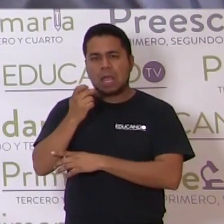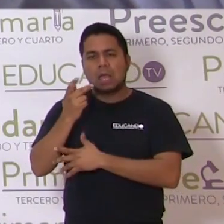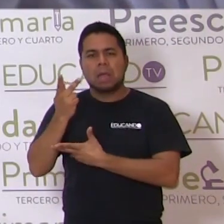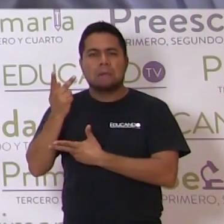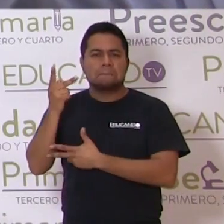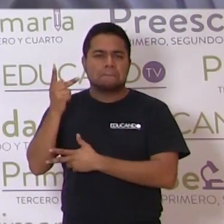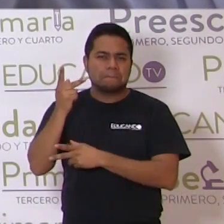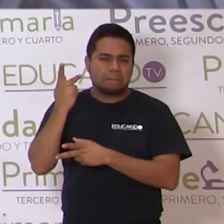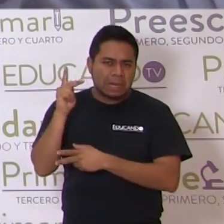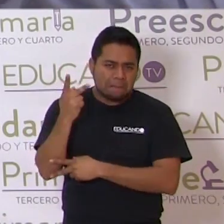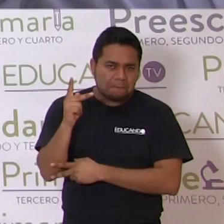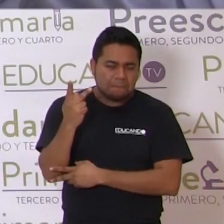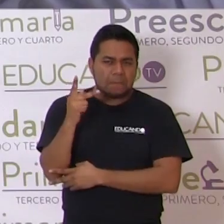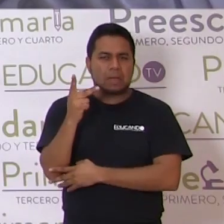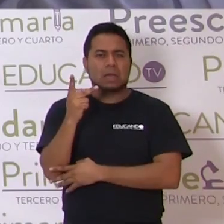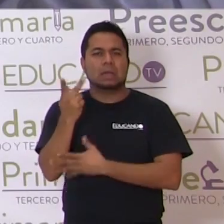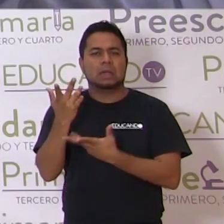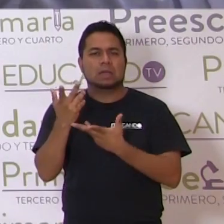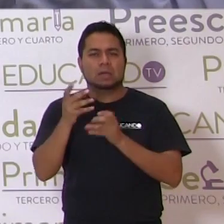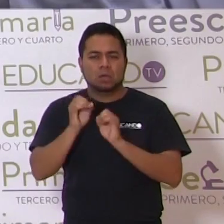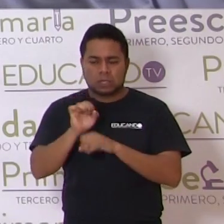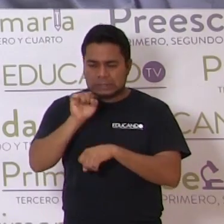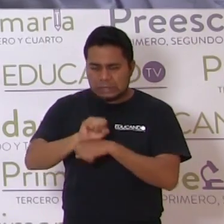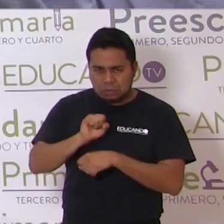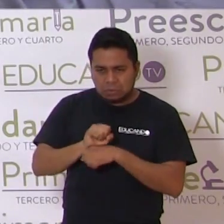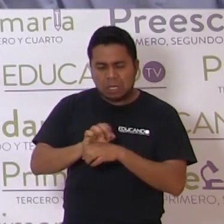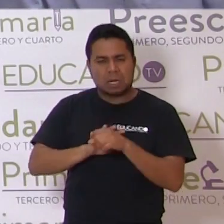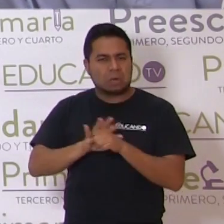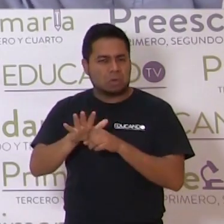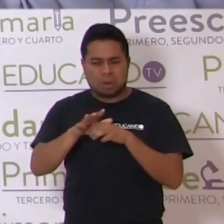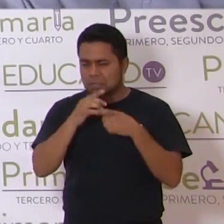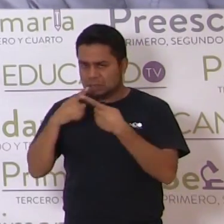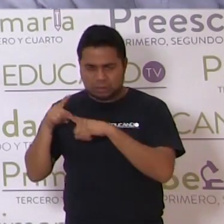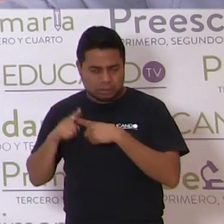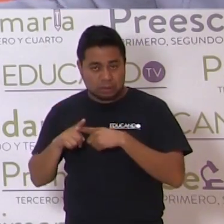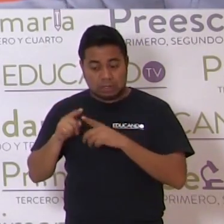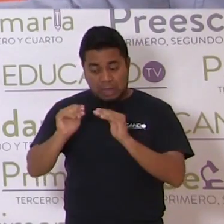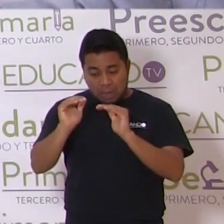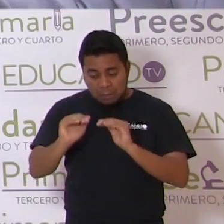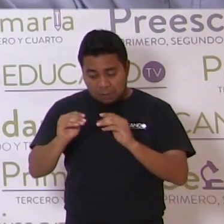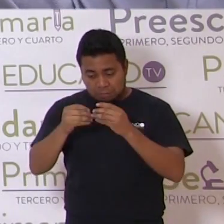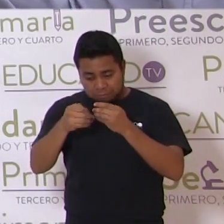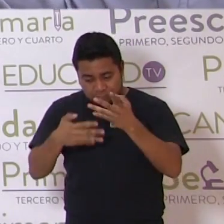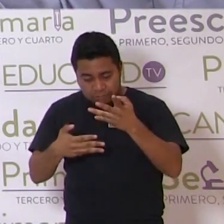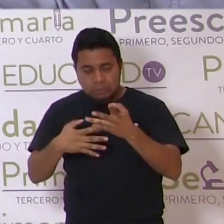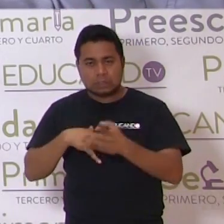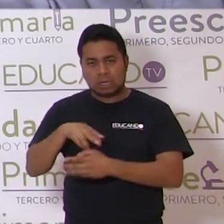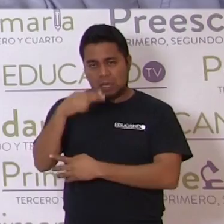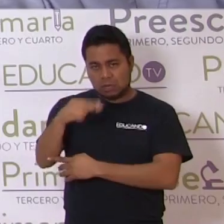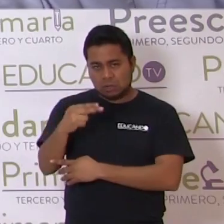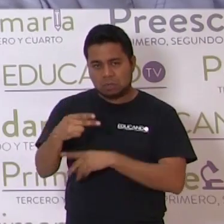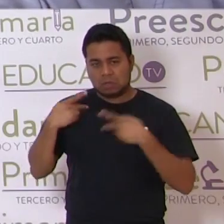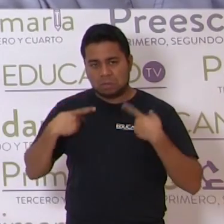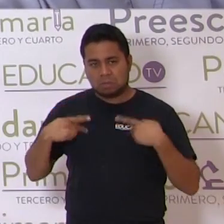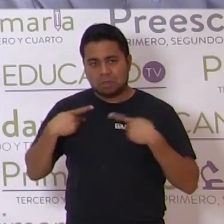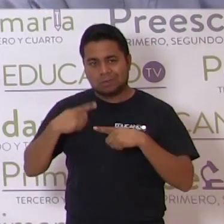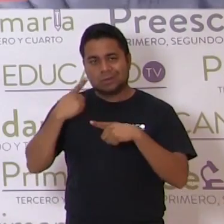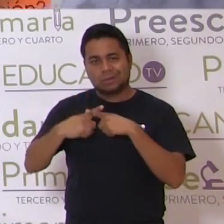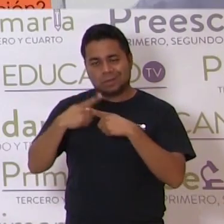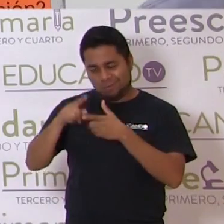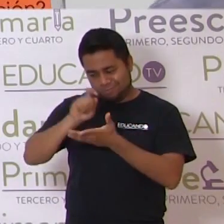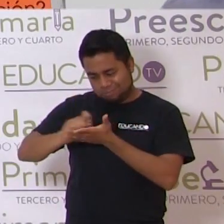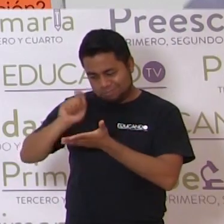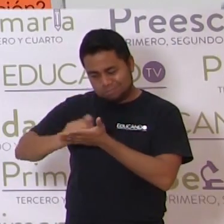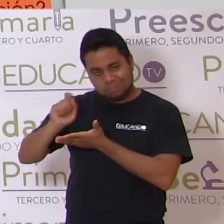la universidad, de la institución pública. Y enseguida van los nombres de los que elaboraron el